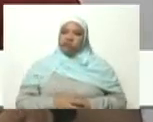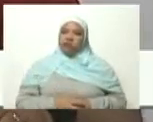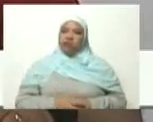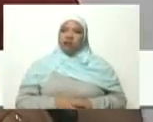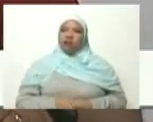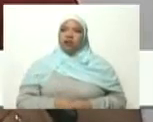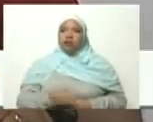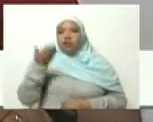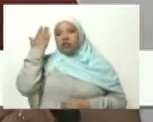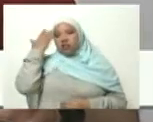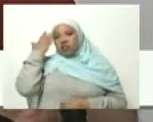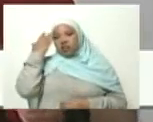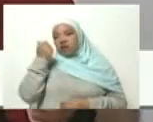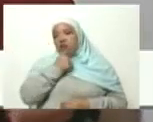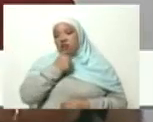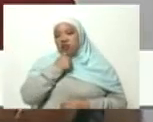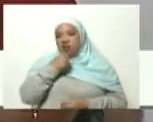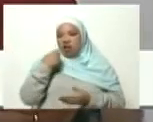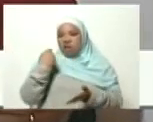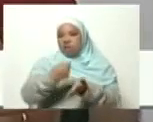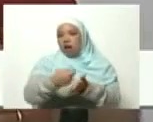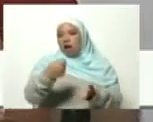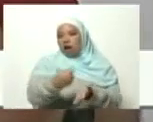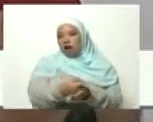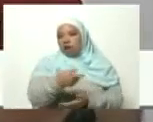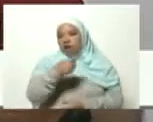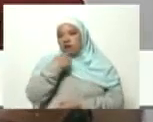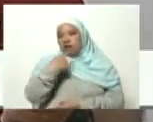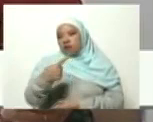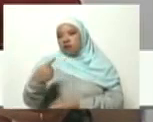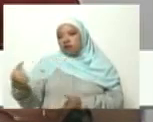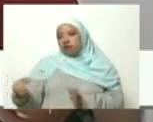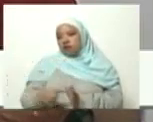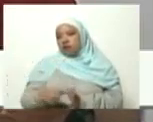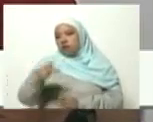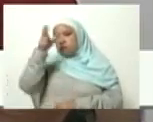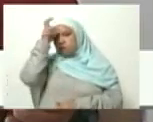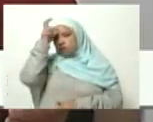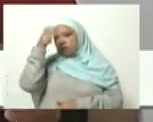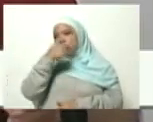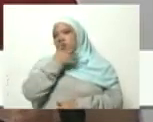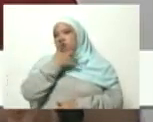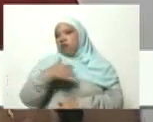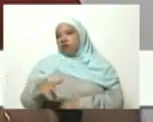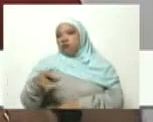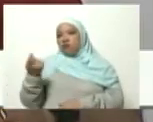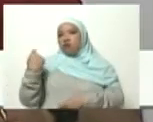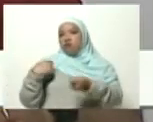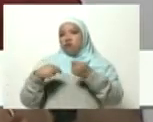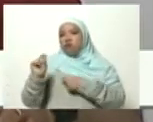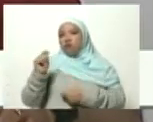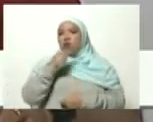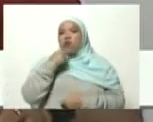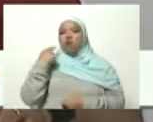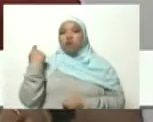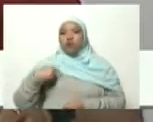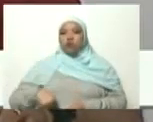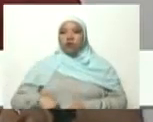Se sabe de dónde viene. ¿O ustedes creen que a Turquía le van a perdonar que esté negociando en rubro con Rusia?